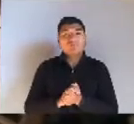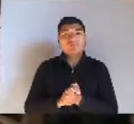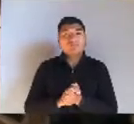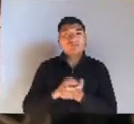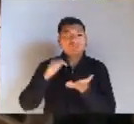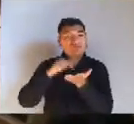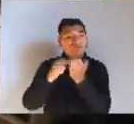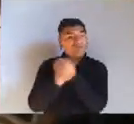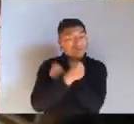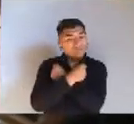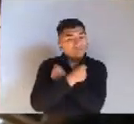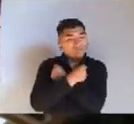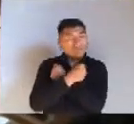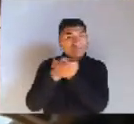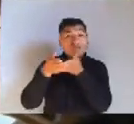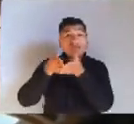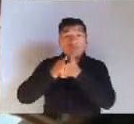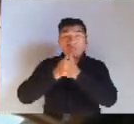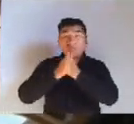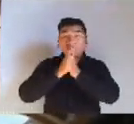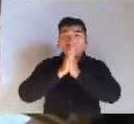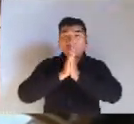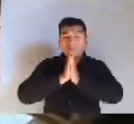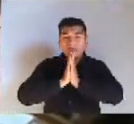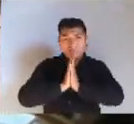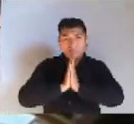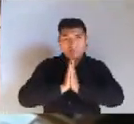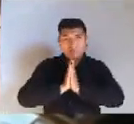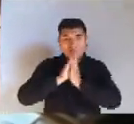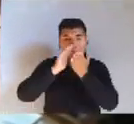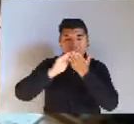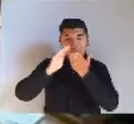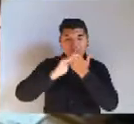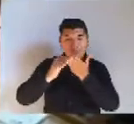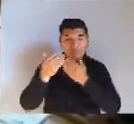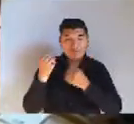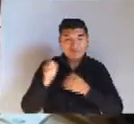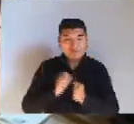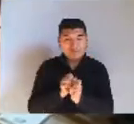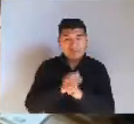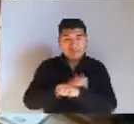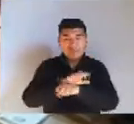Ese amor que nos pide que nos perdonemos